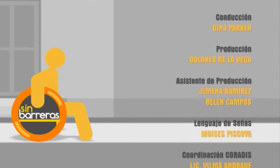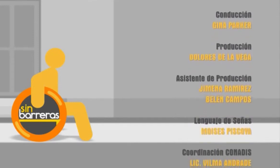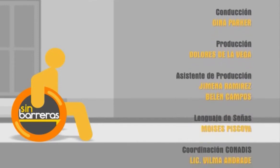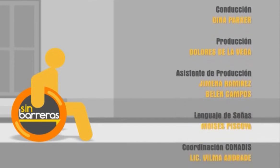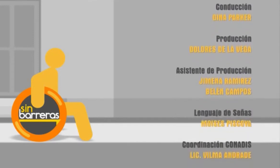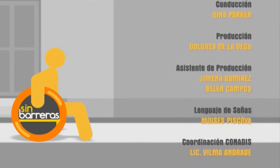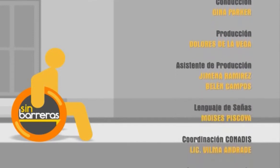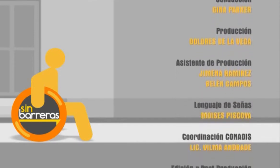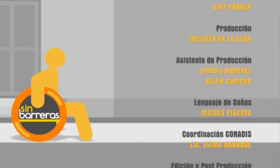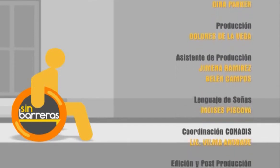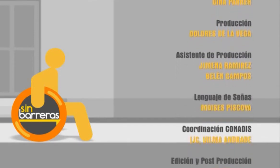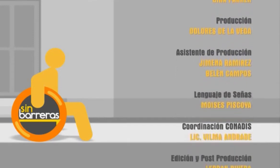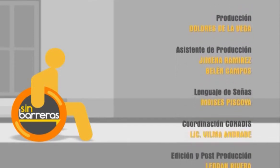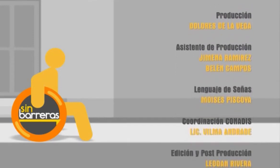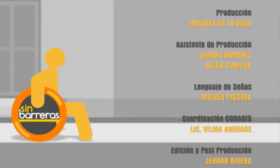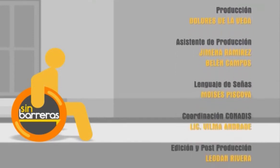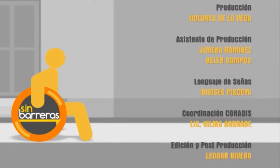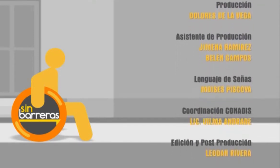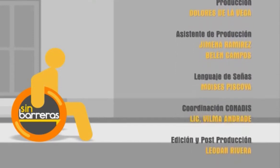¡Gracias!